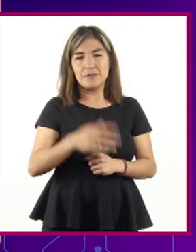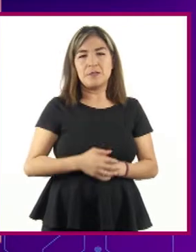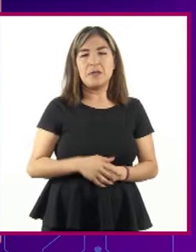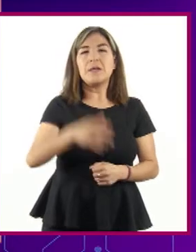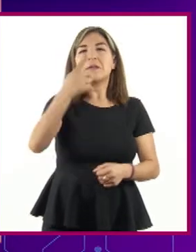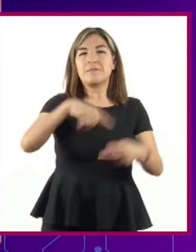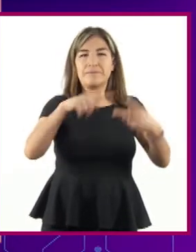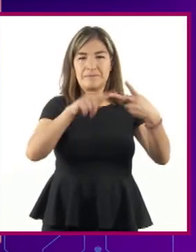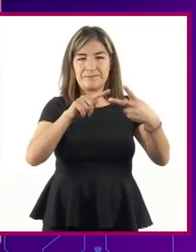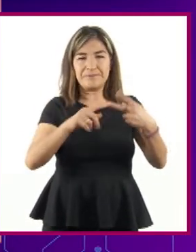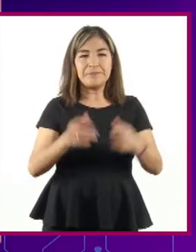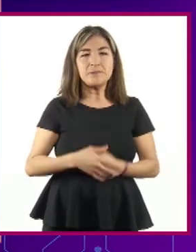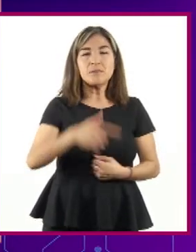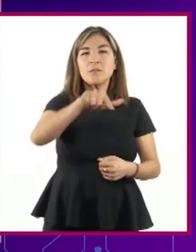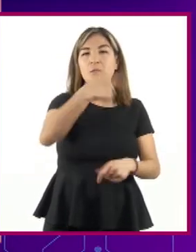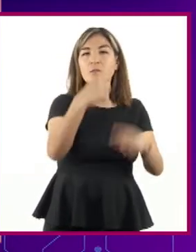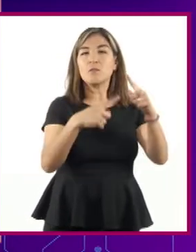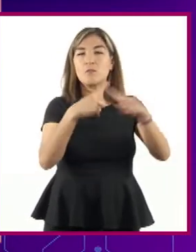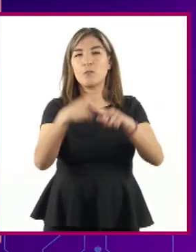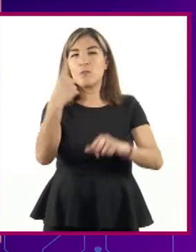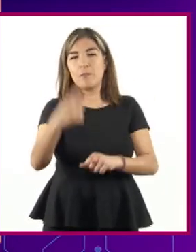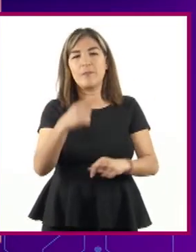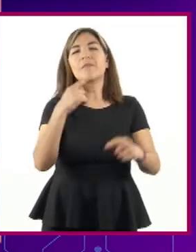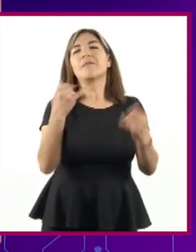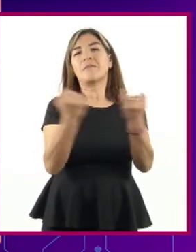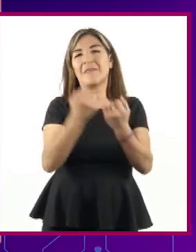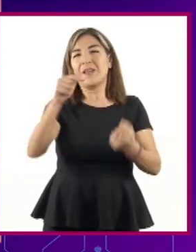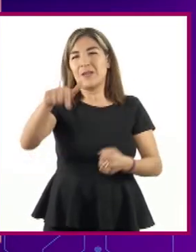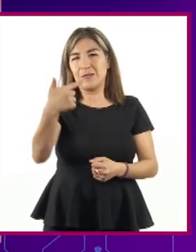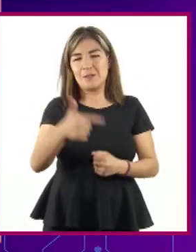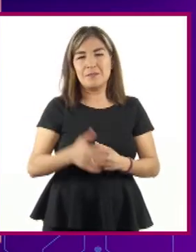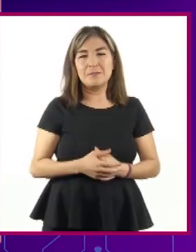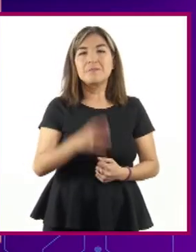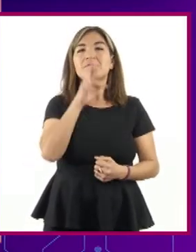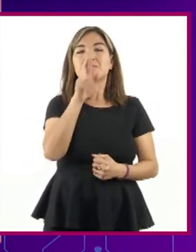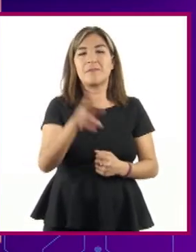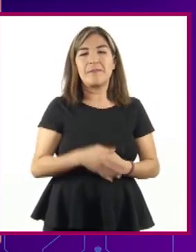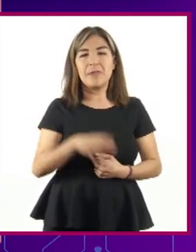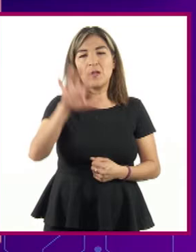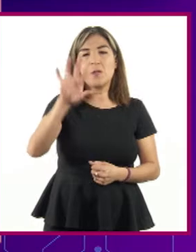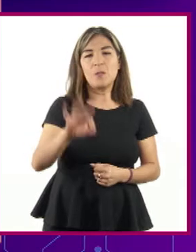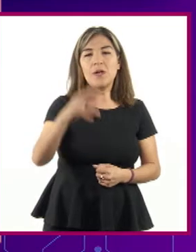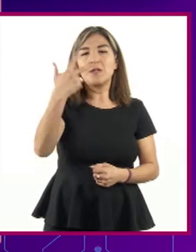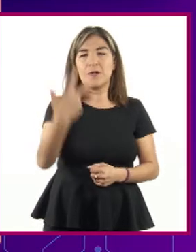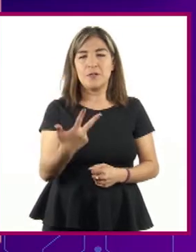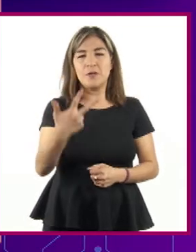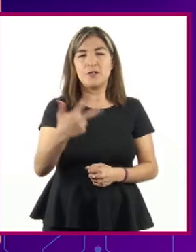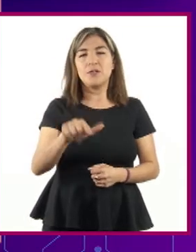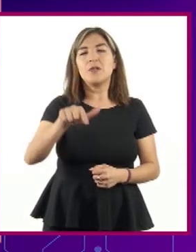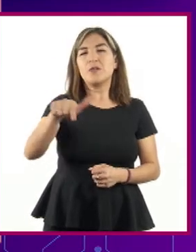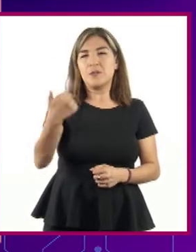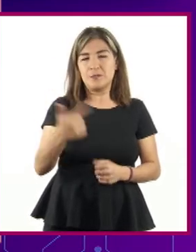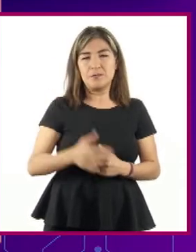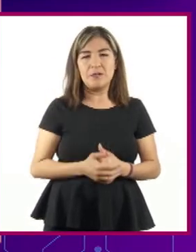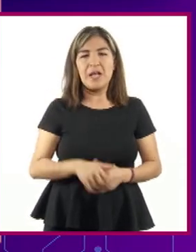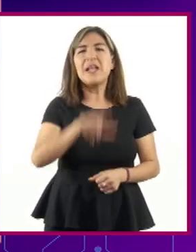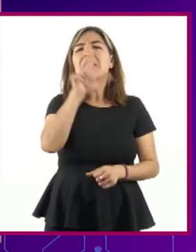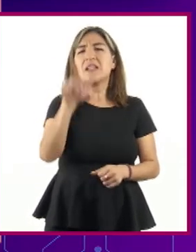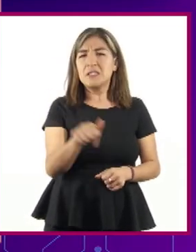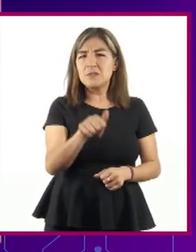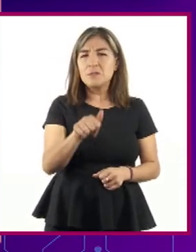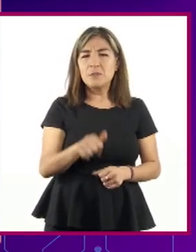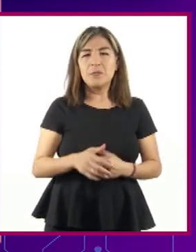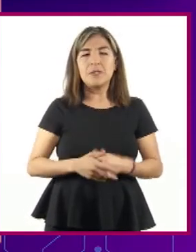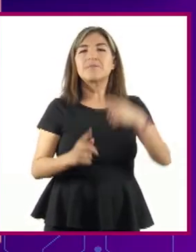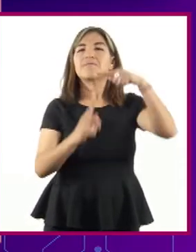denominadores 12 por 1 igual a 12. Y obtenemos la fracción 48 doceavos. Después